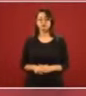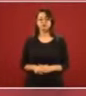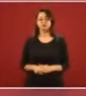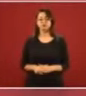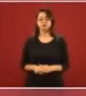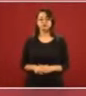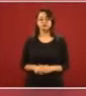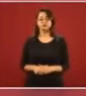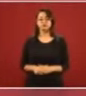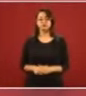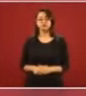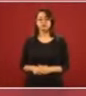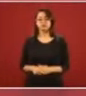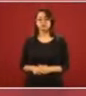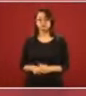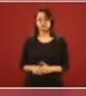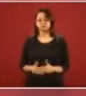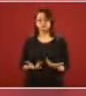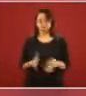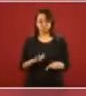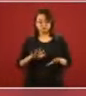El conservador